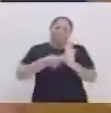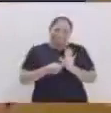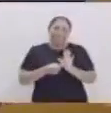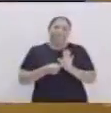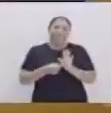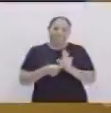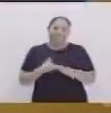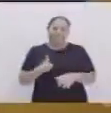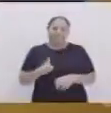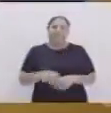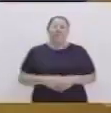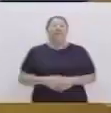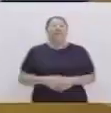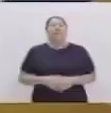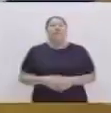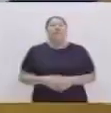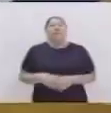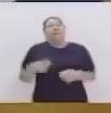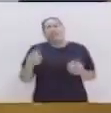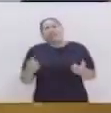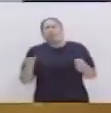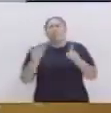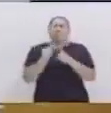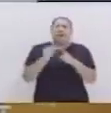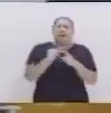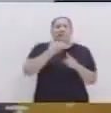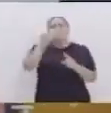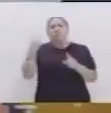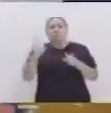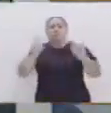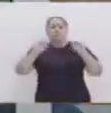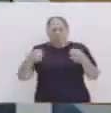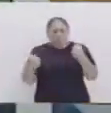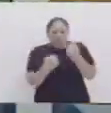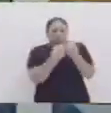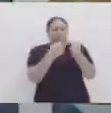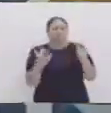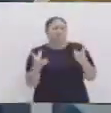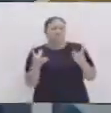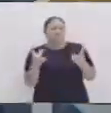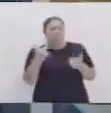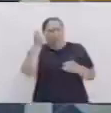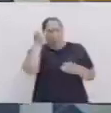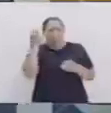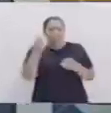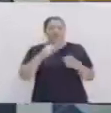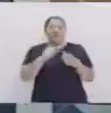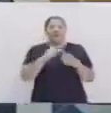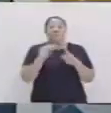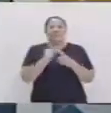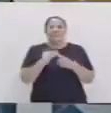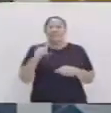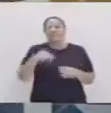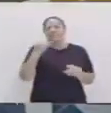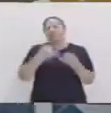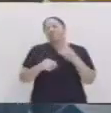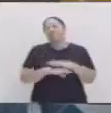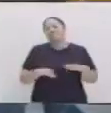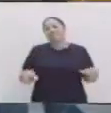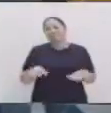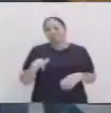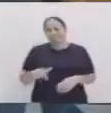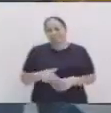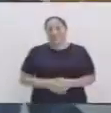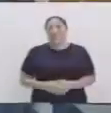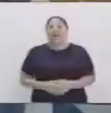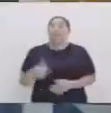Basándose en todas esas palabras que rodean a esta misma palabra, ¿verdad? Muchísimas gracias, Laura, y es así como llegamos al final de este segmento. Ya